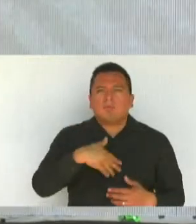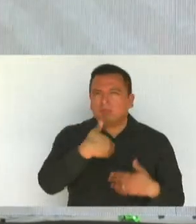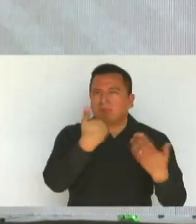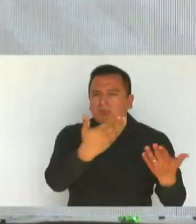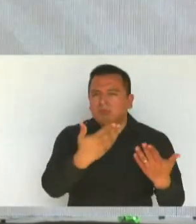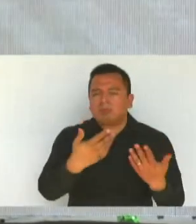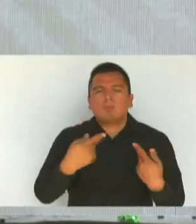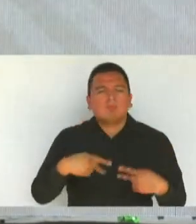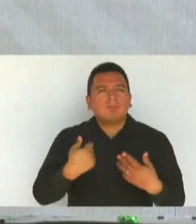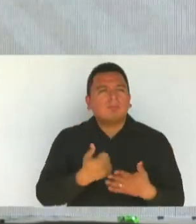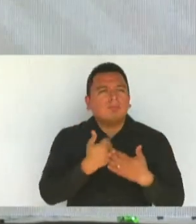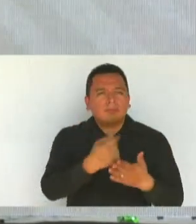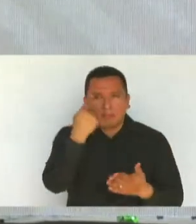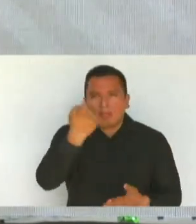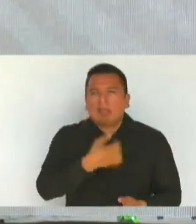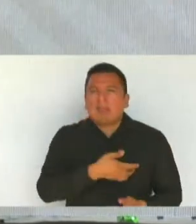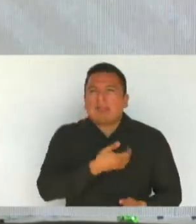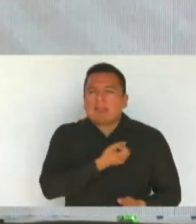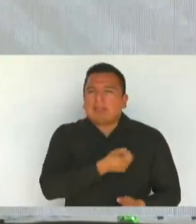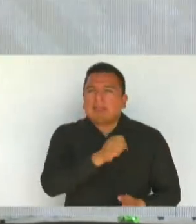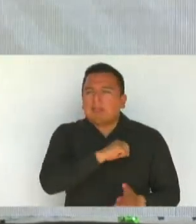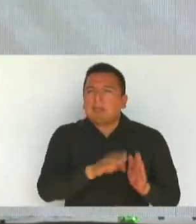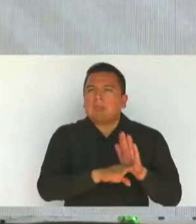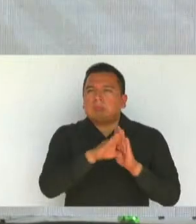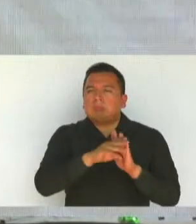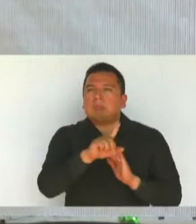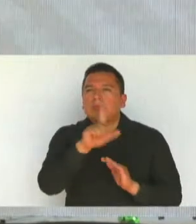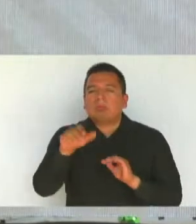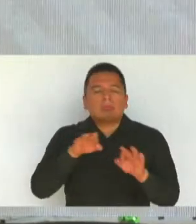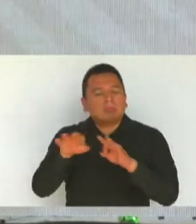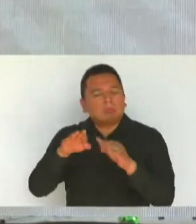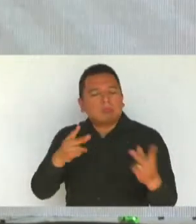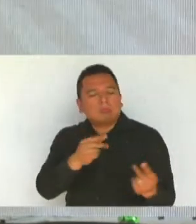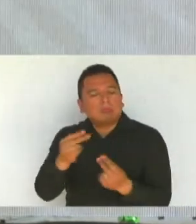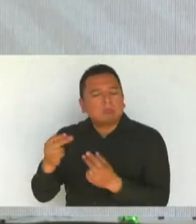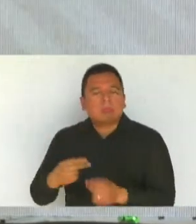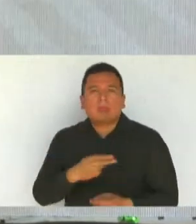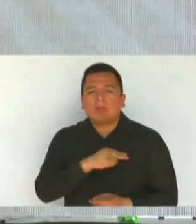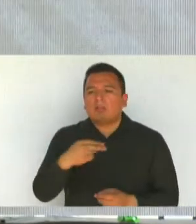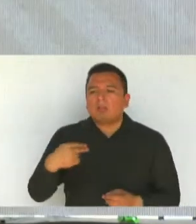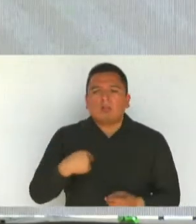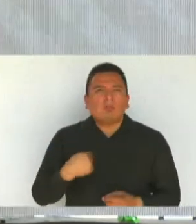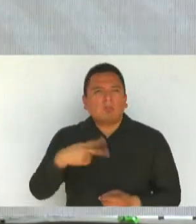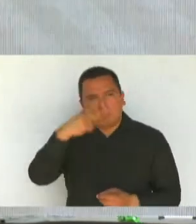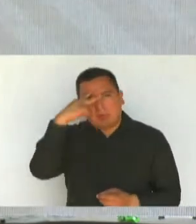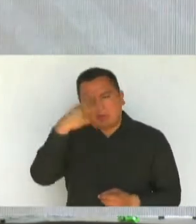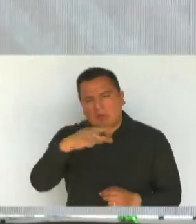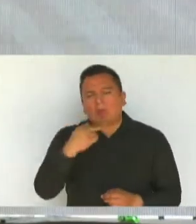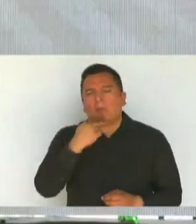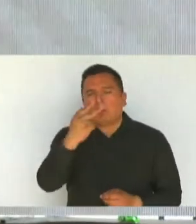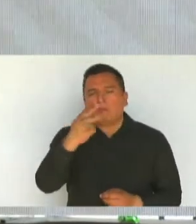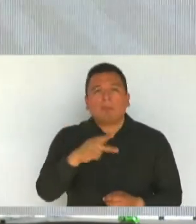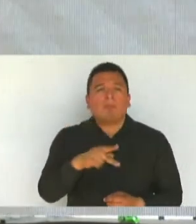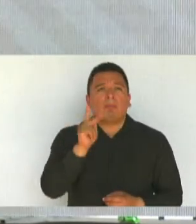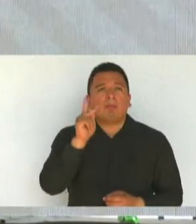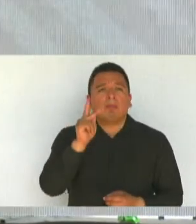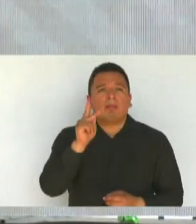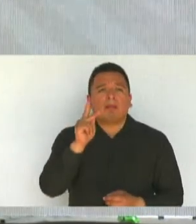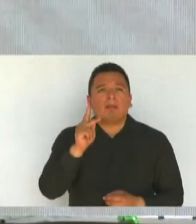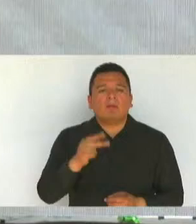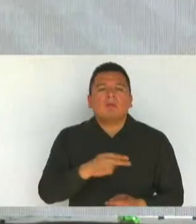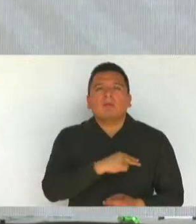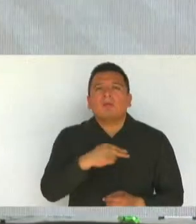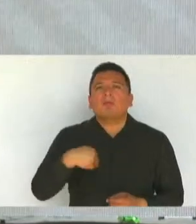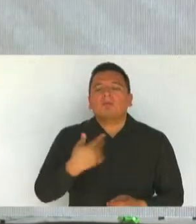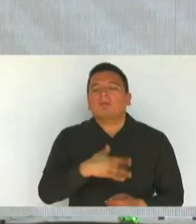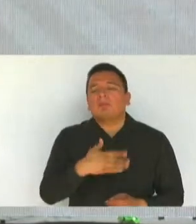más saludable, por tanto tendremos mayor productividad en las empresas, tendremos un mejor país, pero sobre todo tendremos